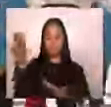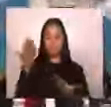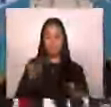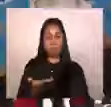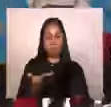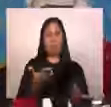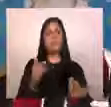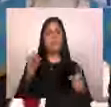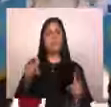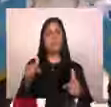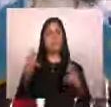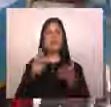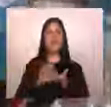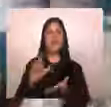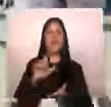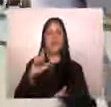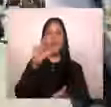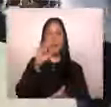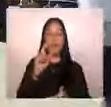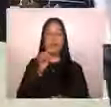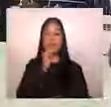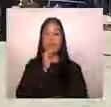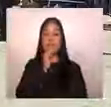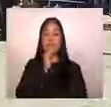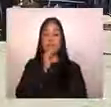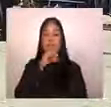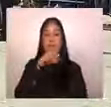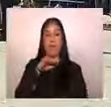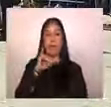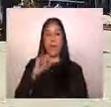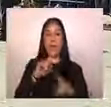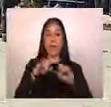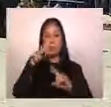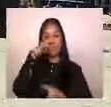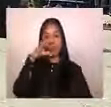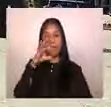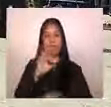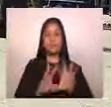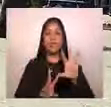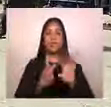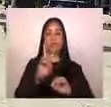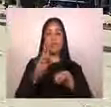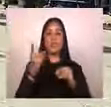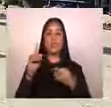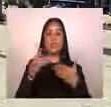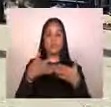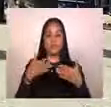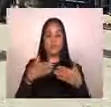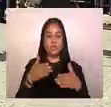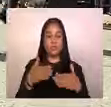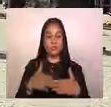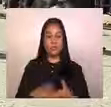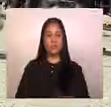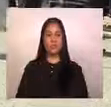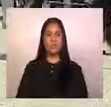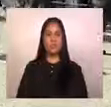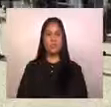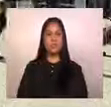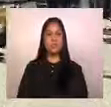la bienvenida al Colegio Privado Mixto 12 de Octubre.